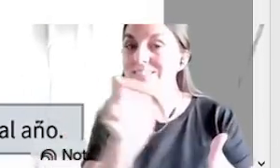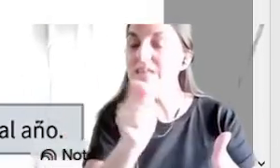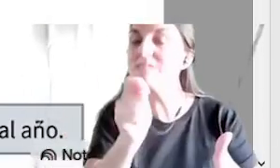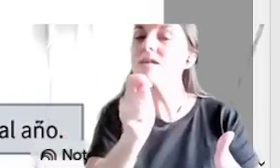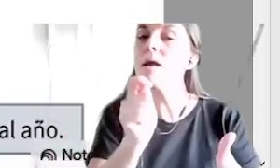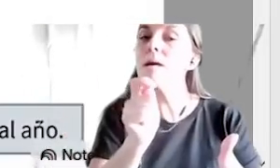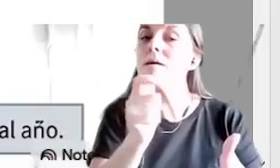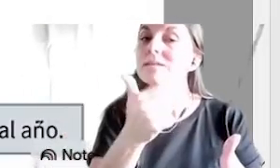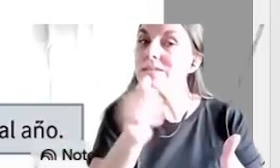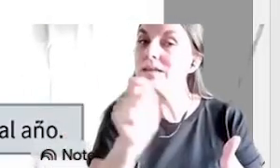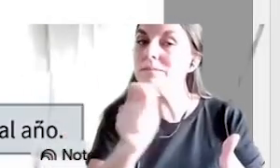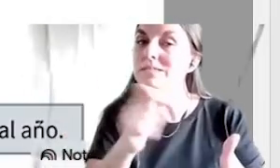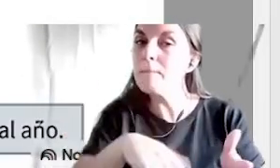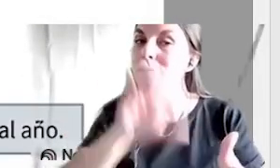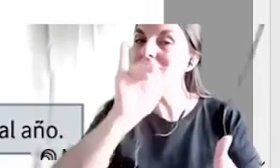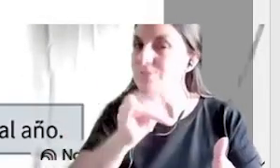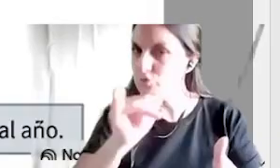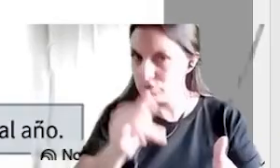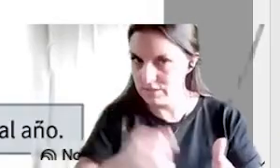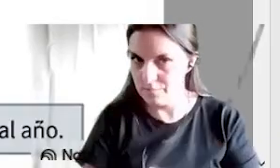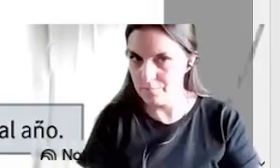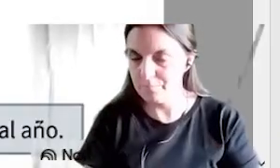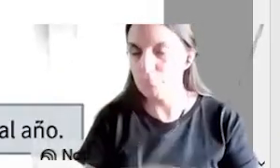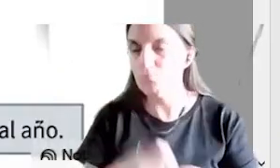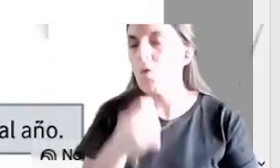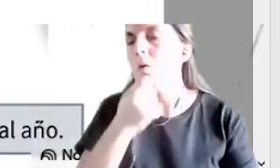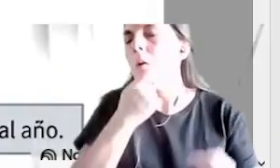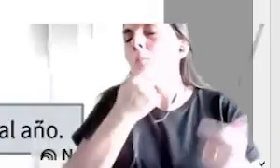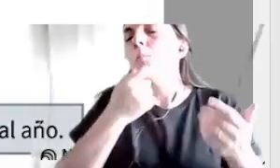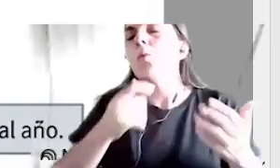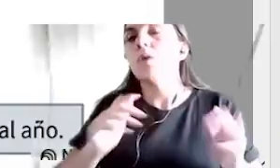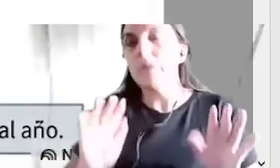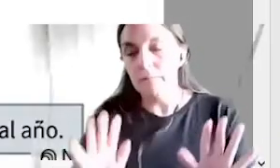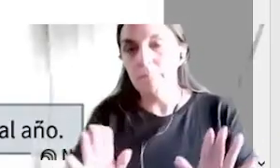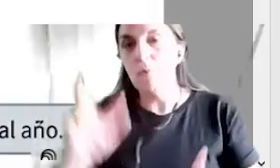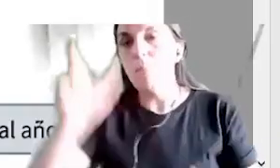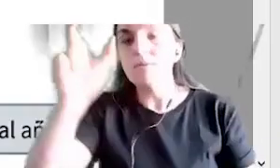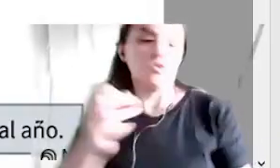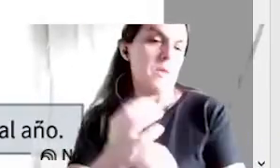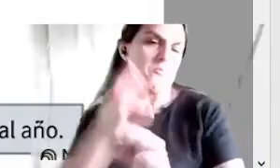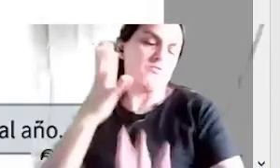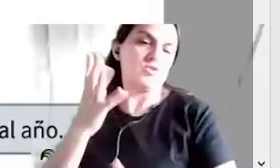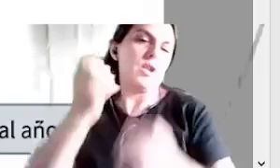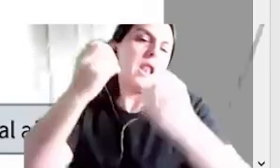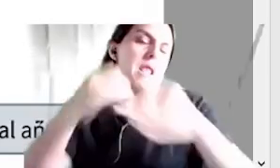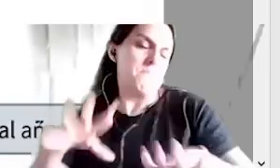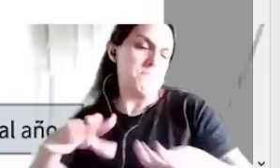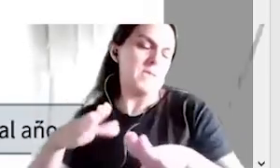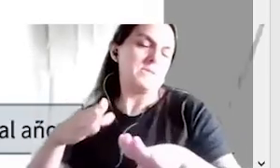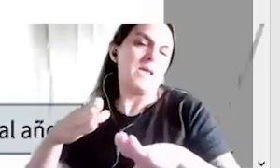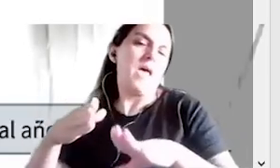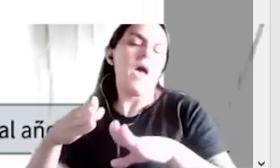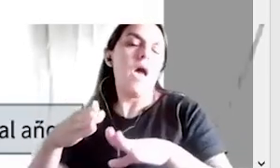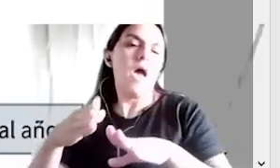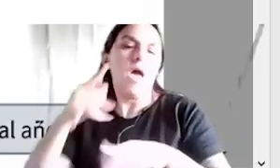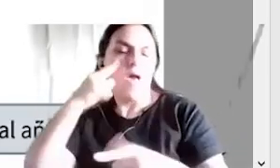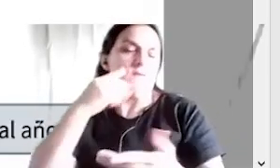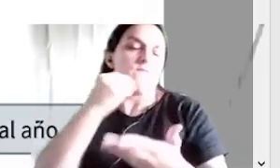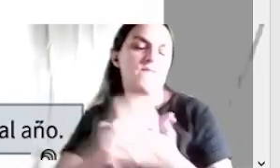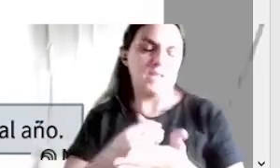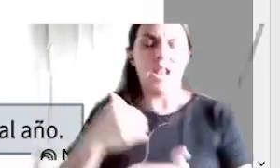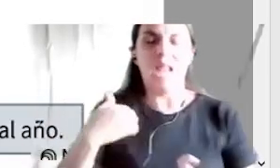cualquiera? Porque vamos a suponer que un profesional ingresó al país en mayo